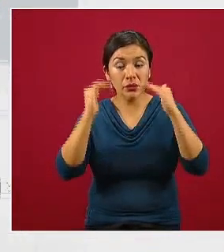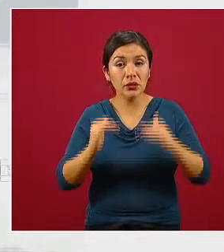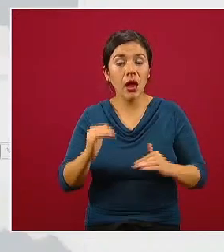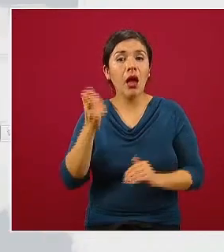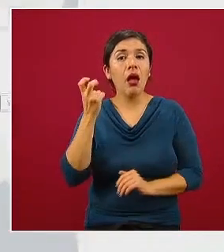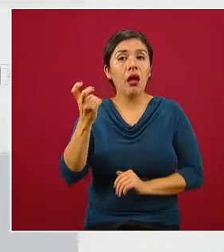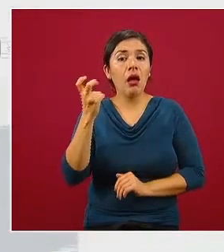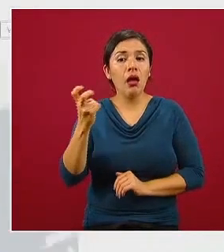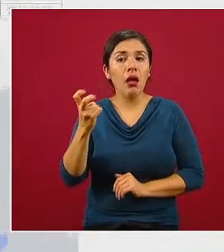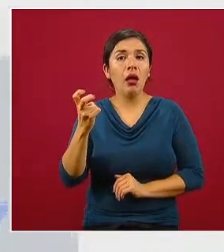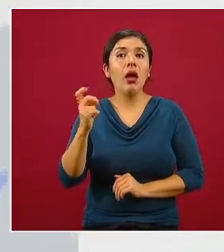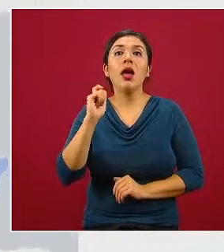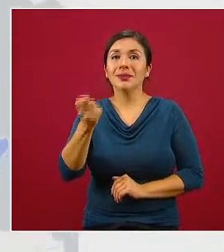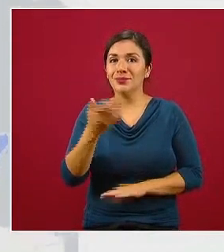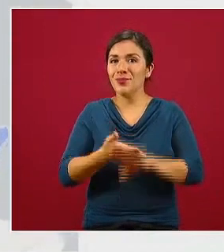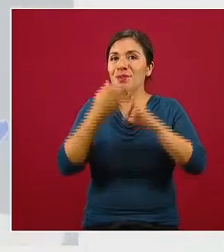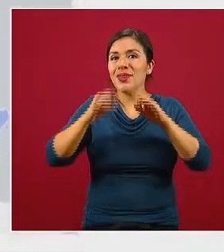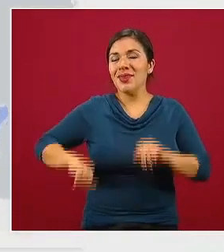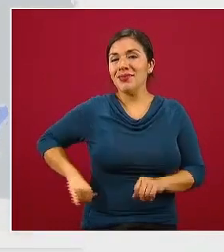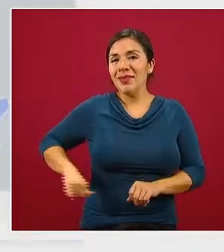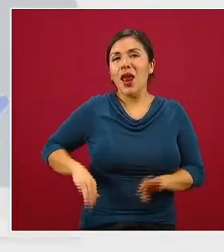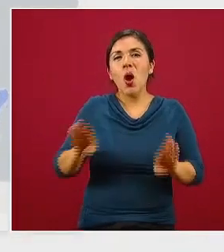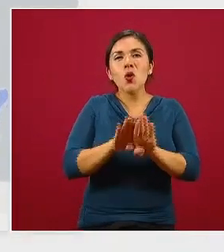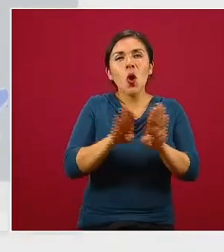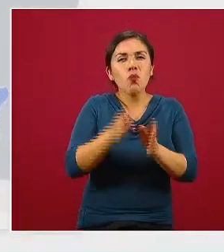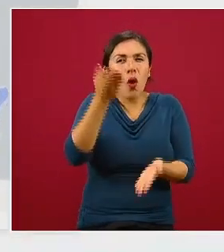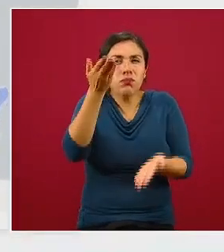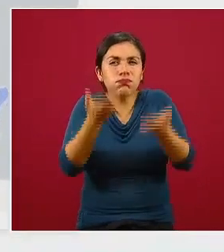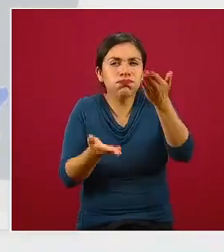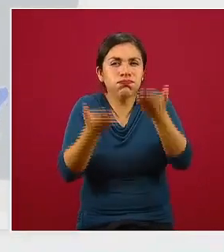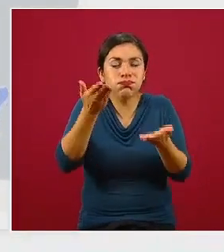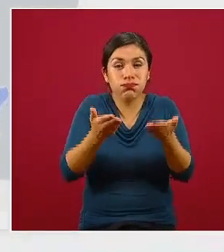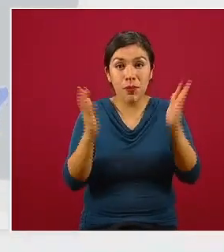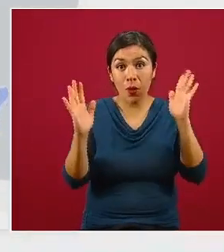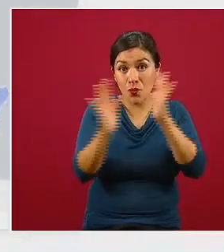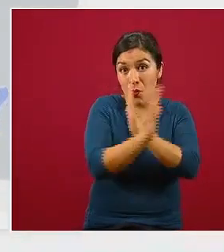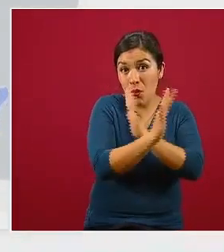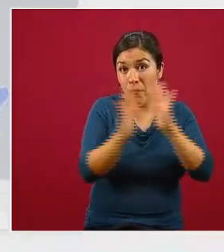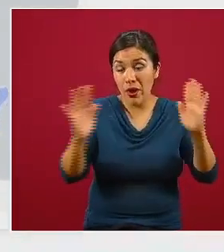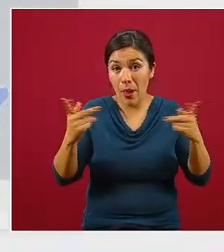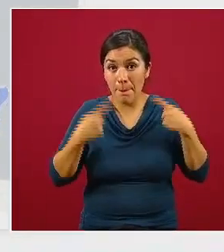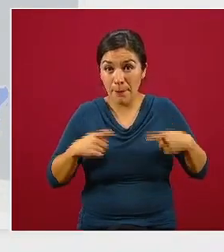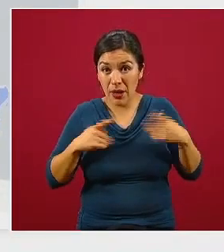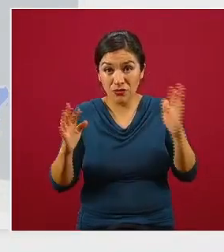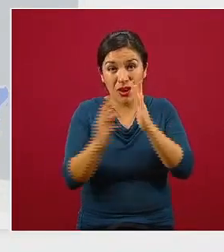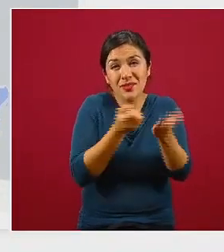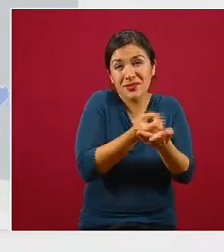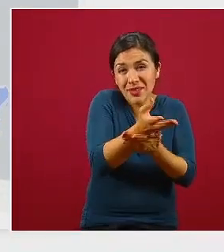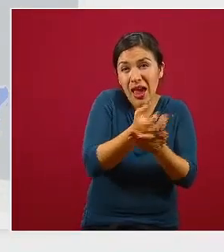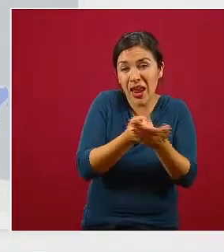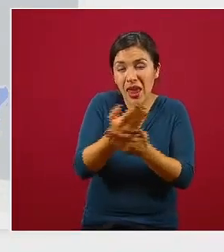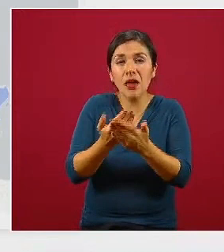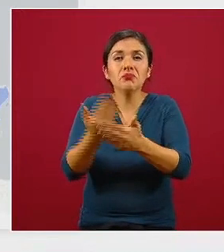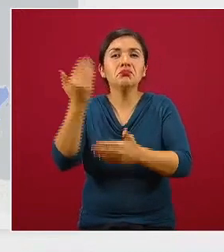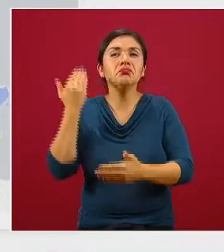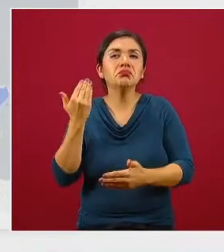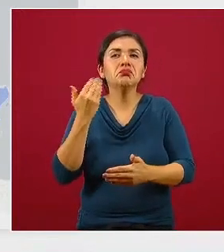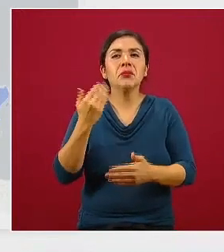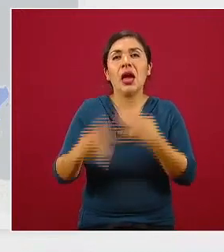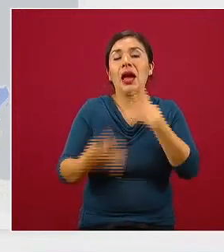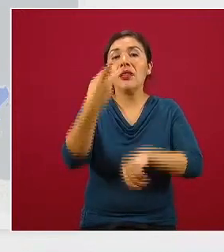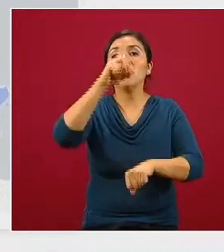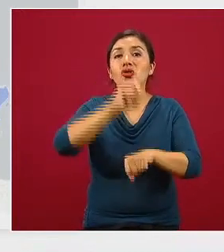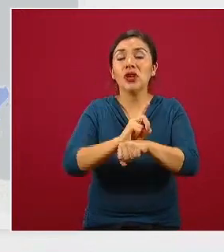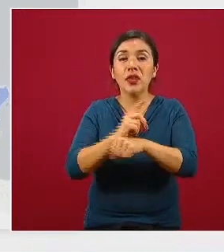algo que me parece bastante interesante, que es la comparación de la movilidad entre las últimas